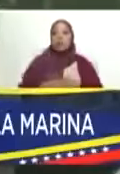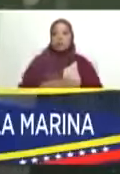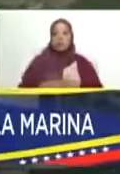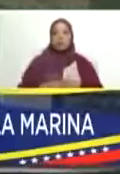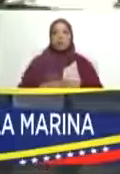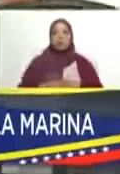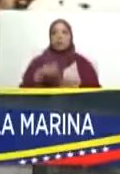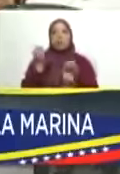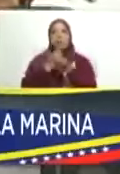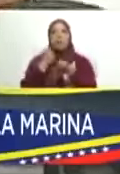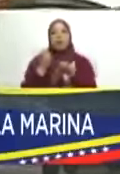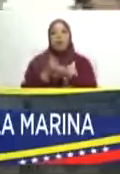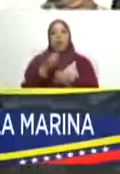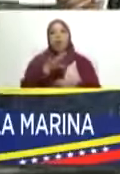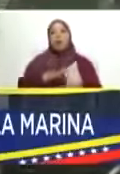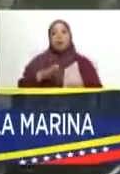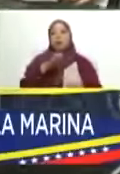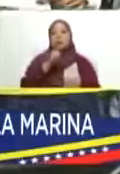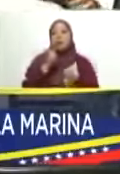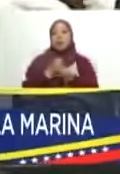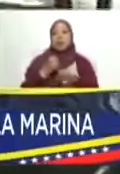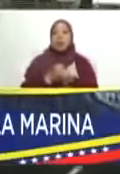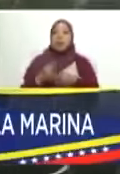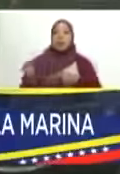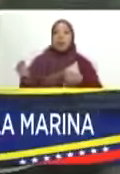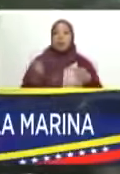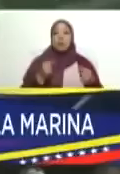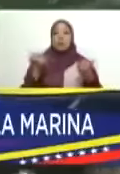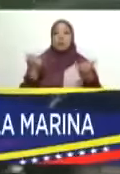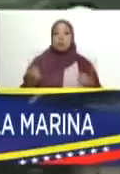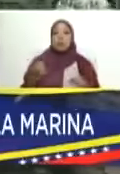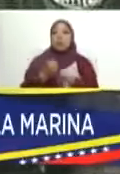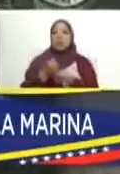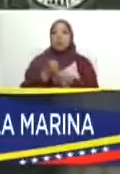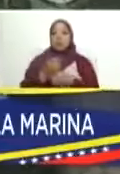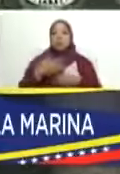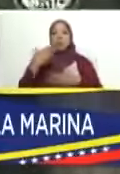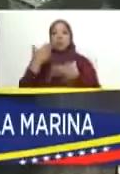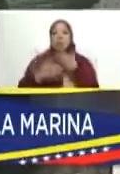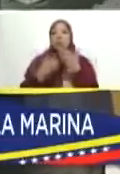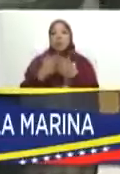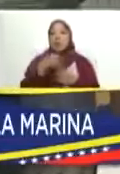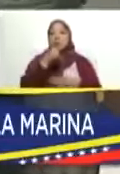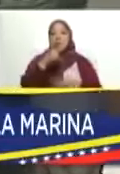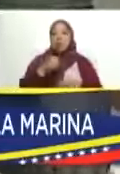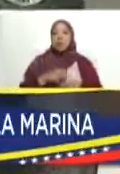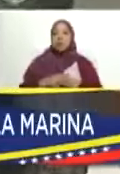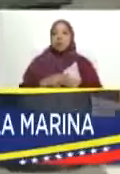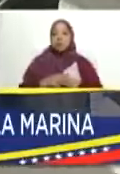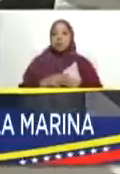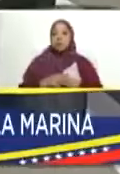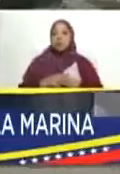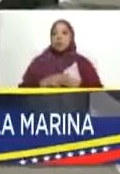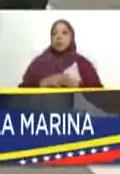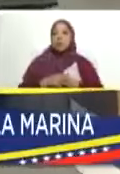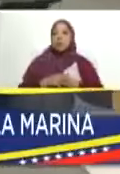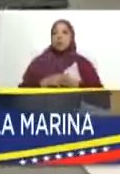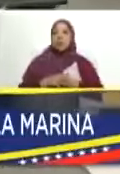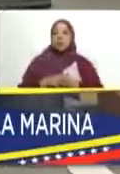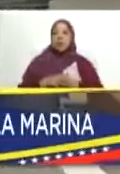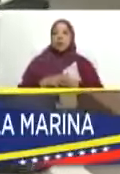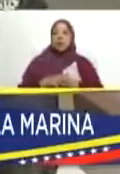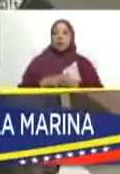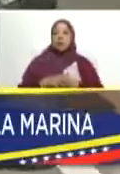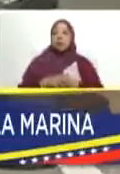pues un trabajo muy ecológico el que se ha hecho en toda esta zona para bajar la temperatura. De noche también es un espectáculo, pero hoy claro, el